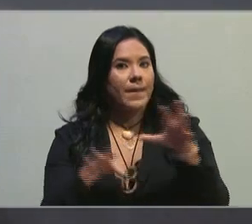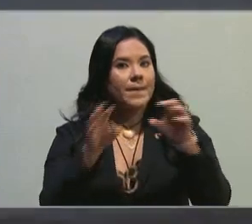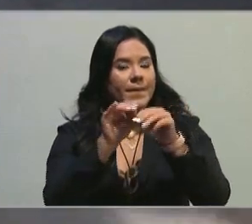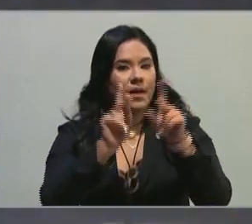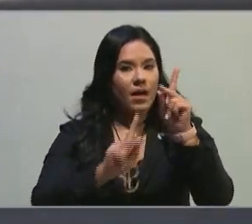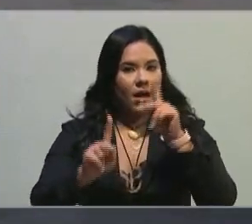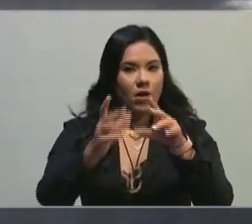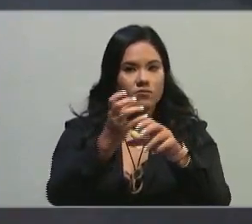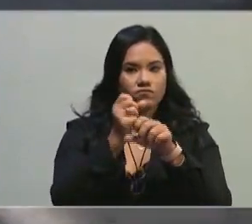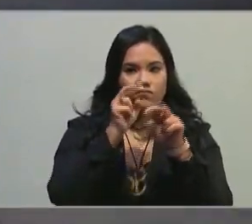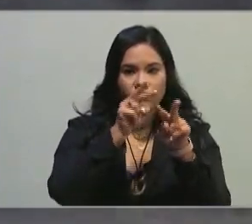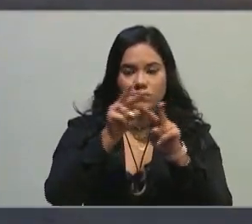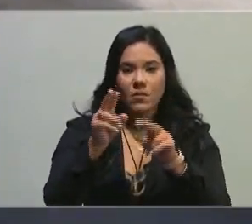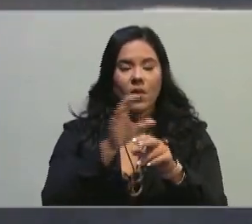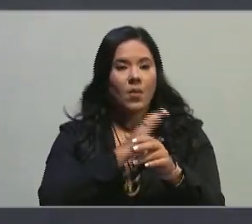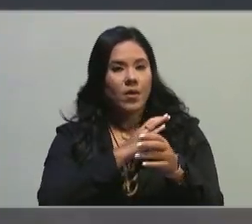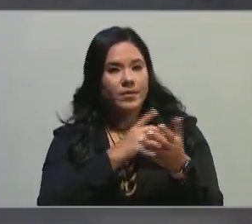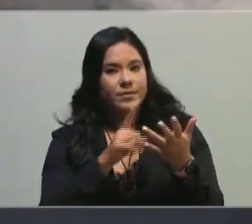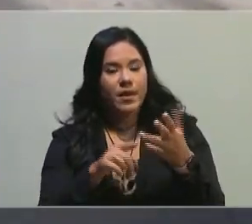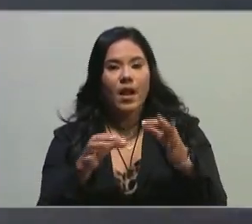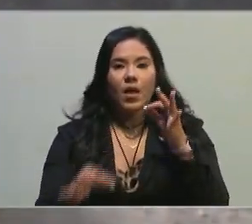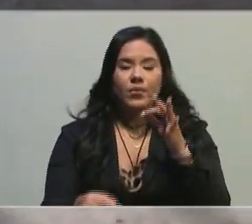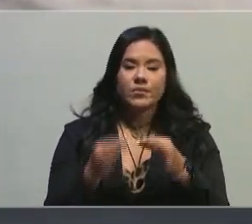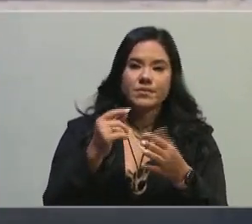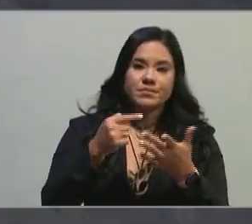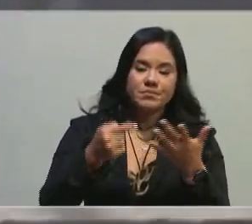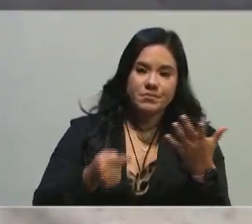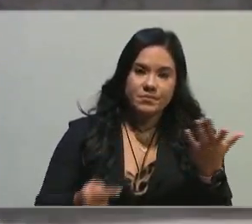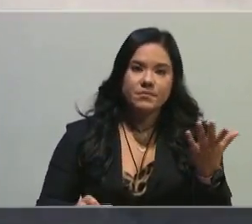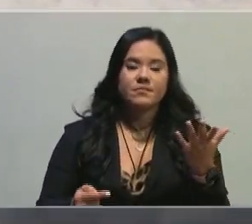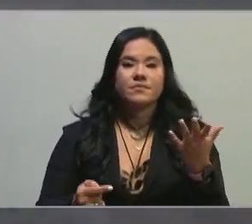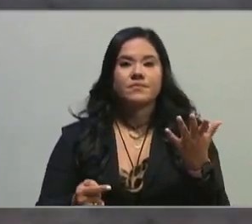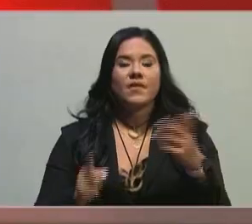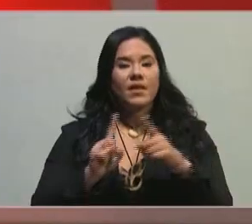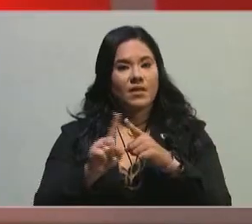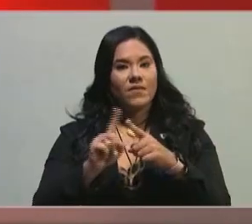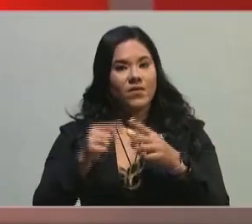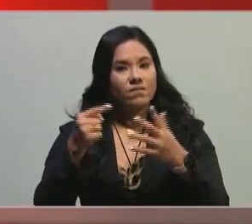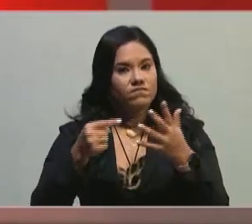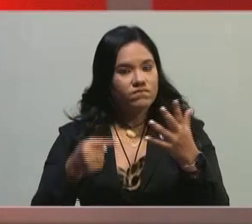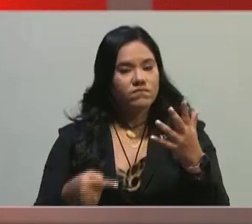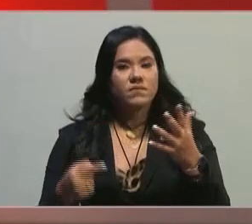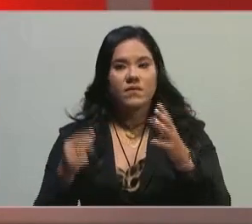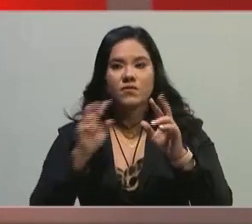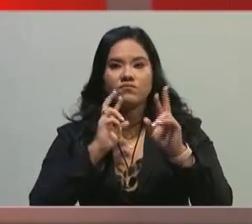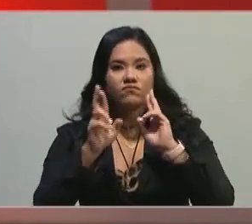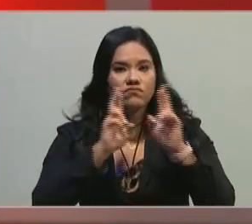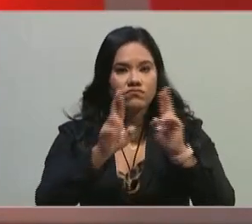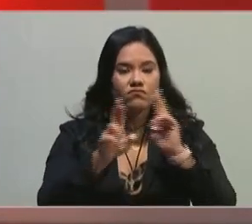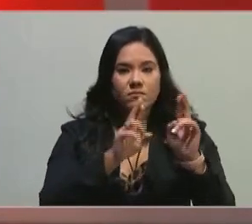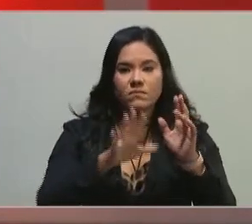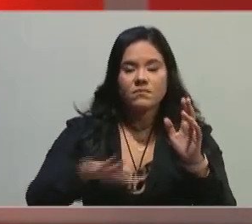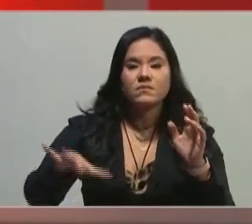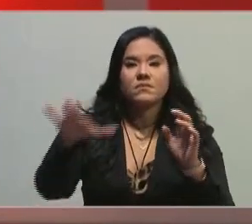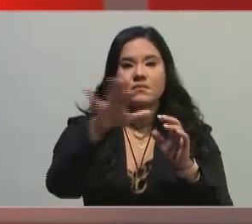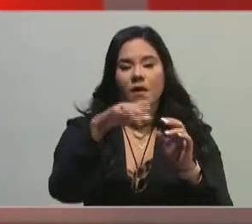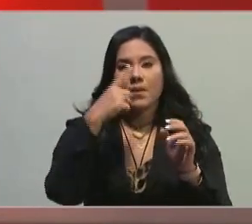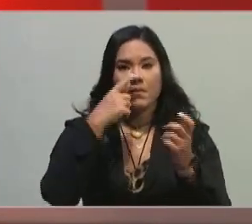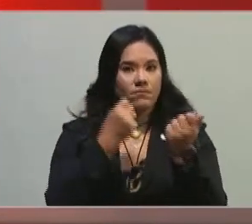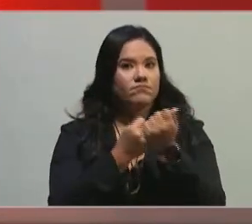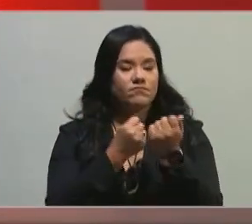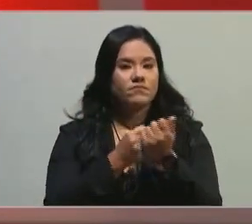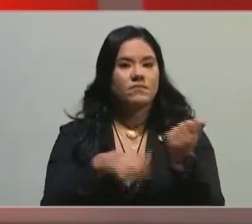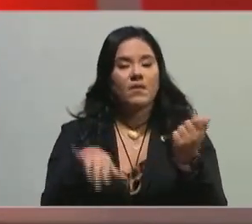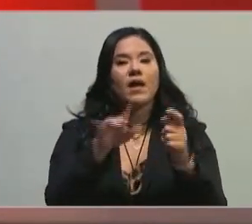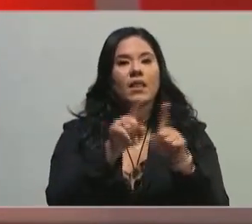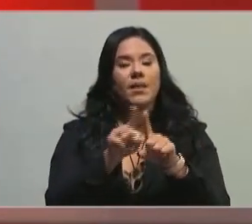el órgano represivo la policía la justicia los diferentes órganos represivos para verdad tener los delincuentes tranquilos sino